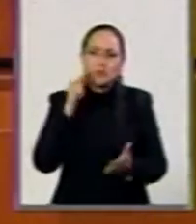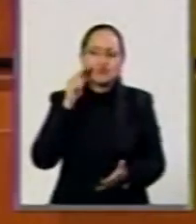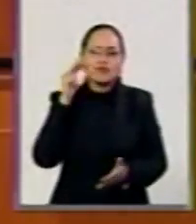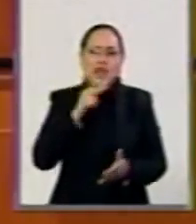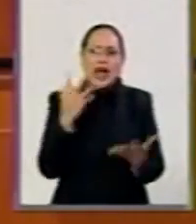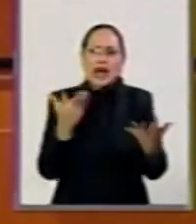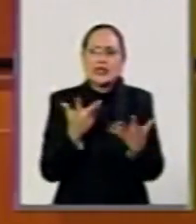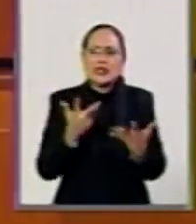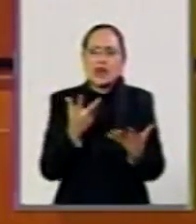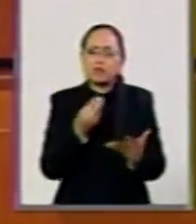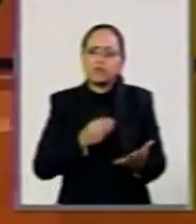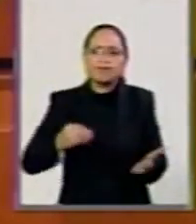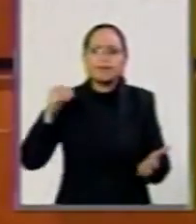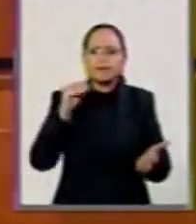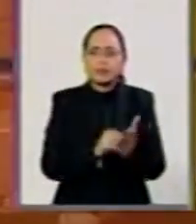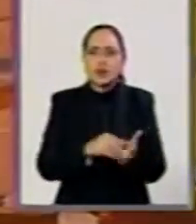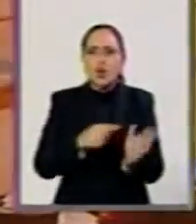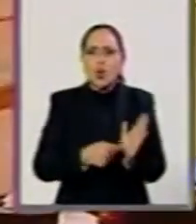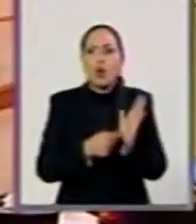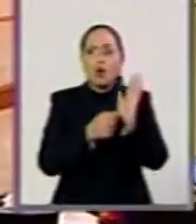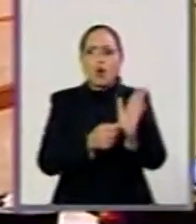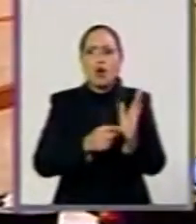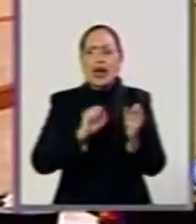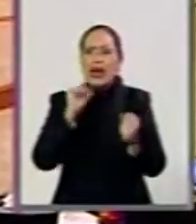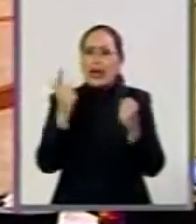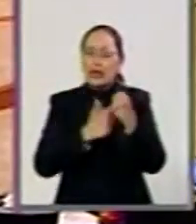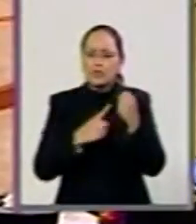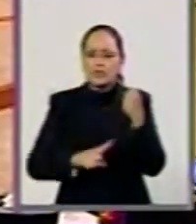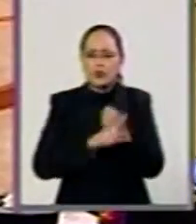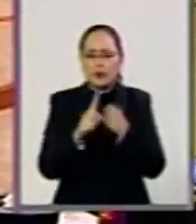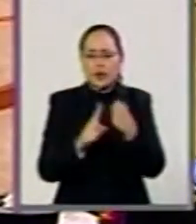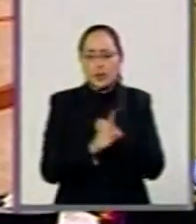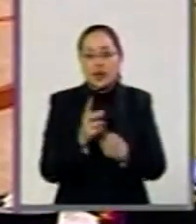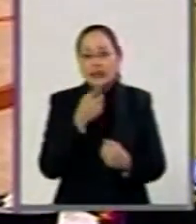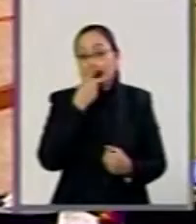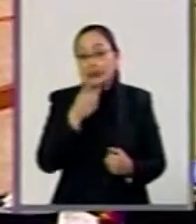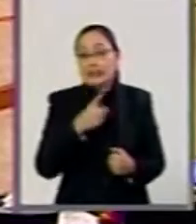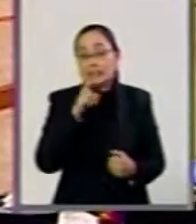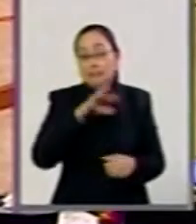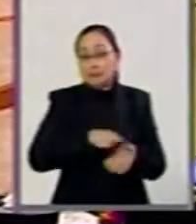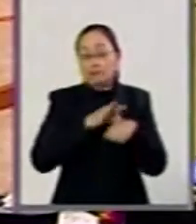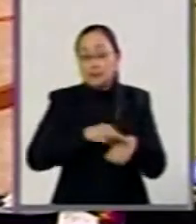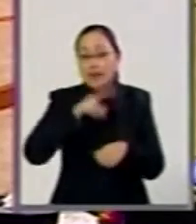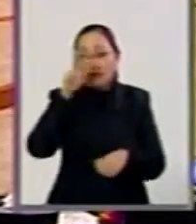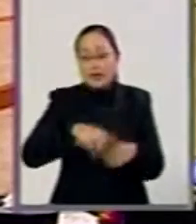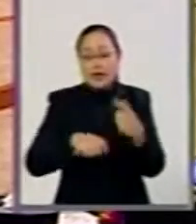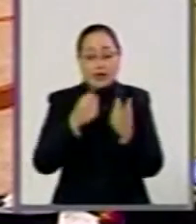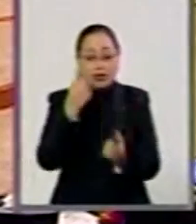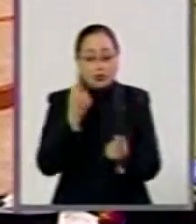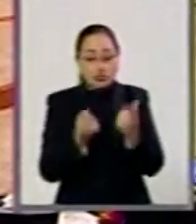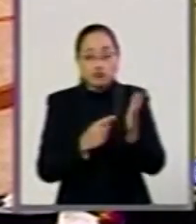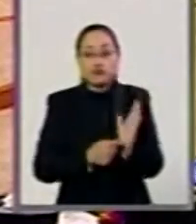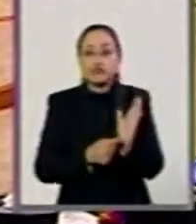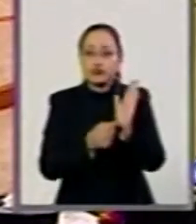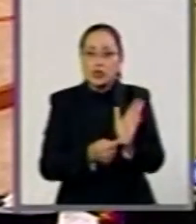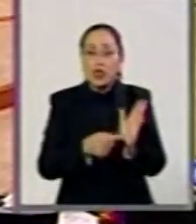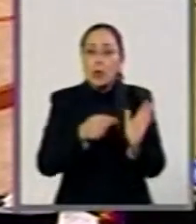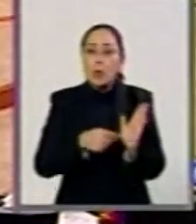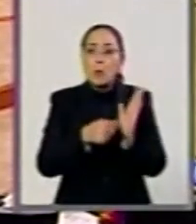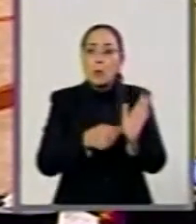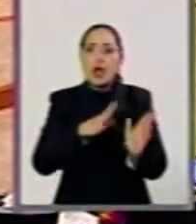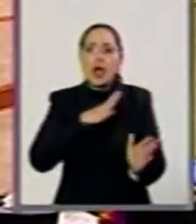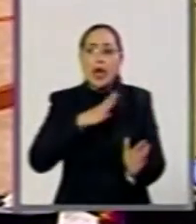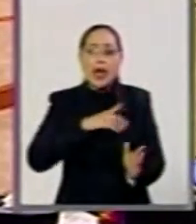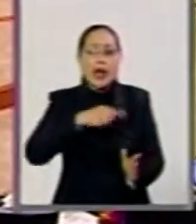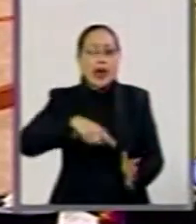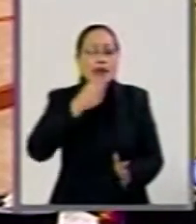hacía era montar o presentar casos, supuestamente reales muchos de ellos, y en ellos presentaba a